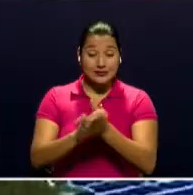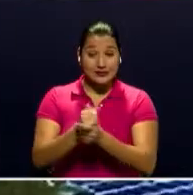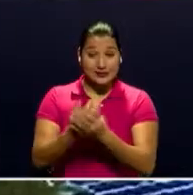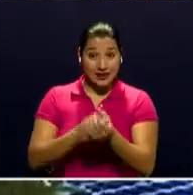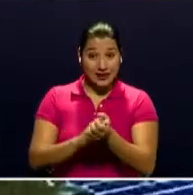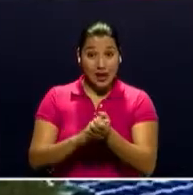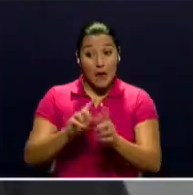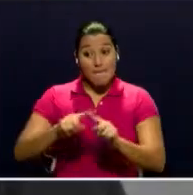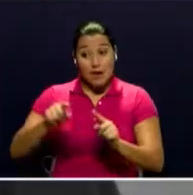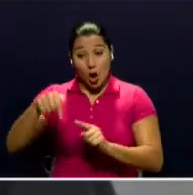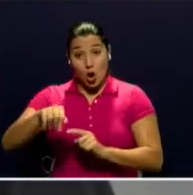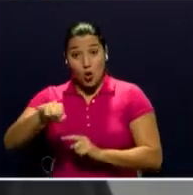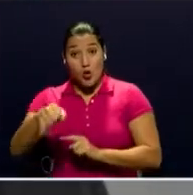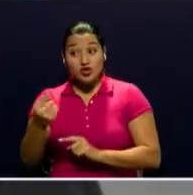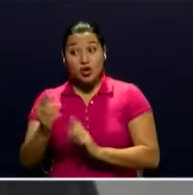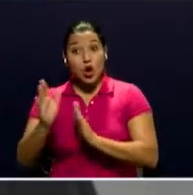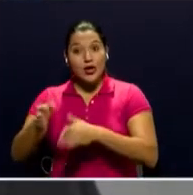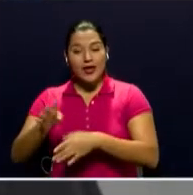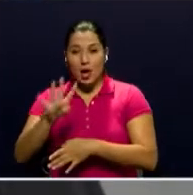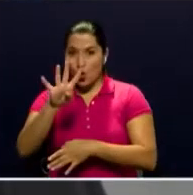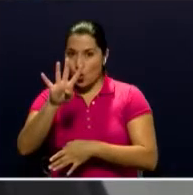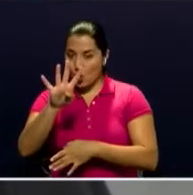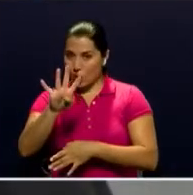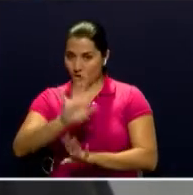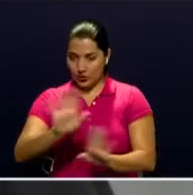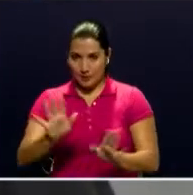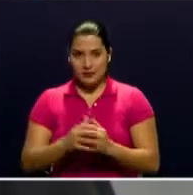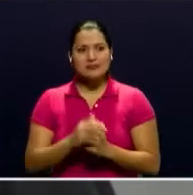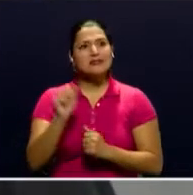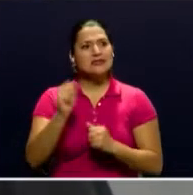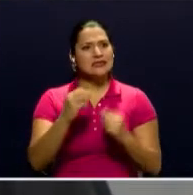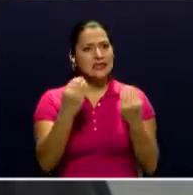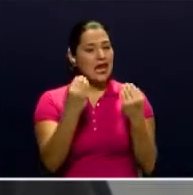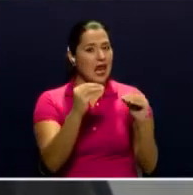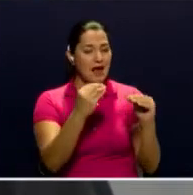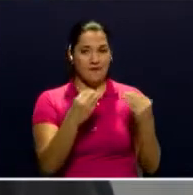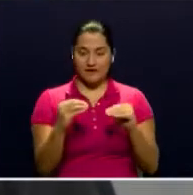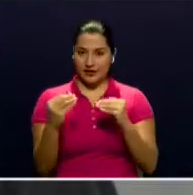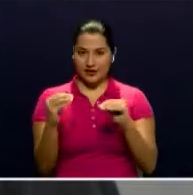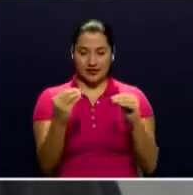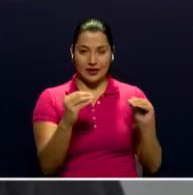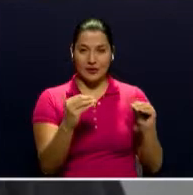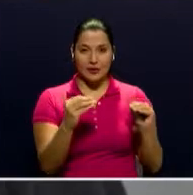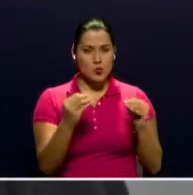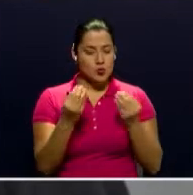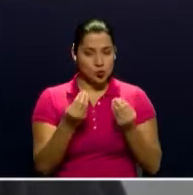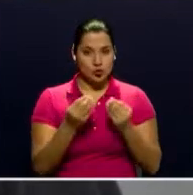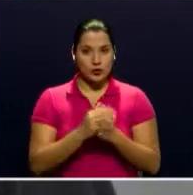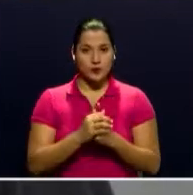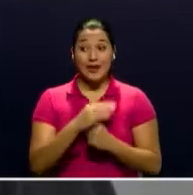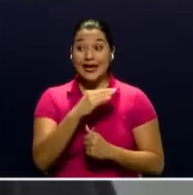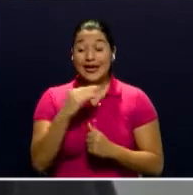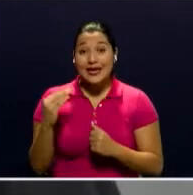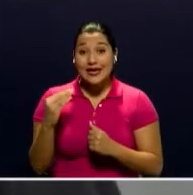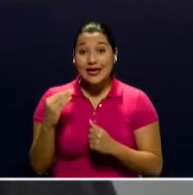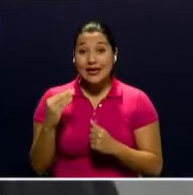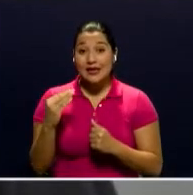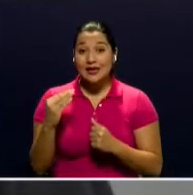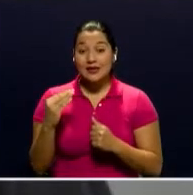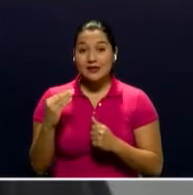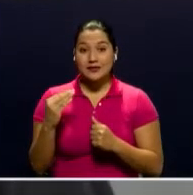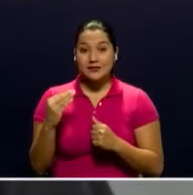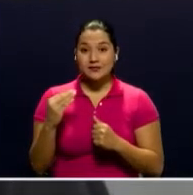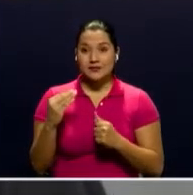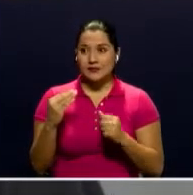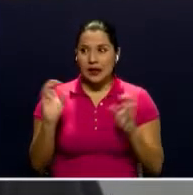quedaban 4. Sí, la venta se ha escaseado bastante y aquí los proveedores que pasan, nadie trae,